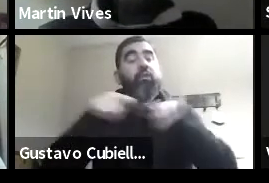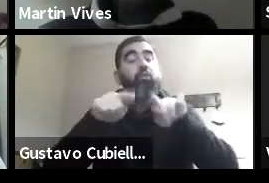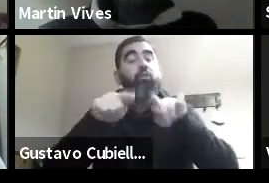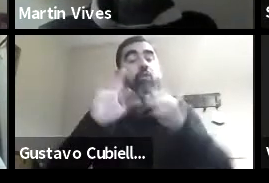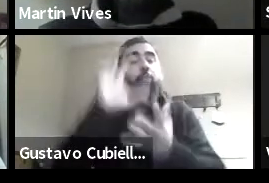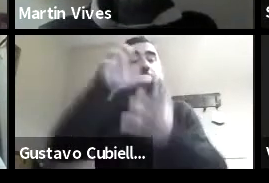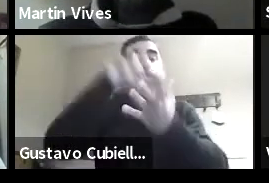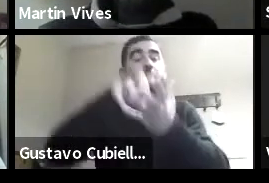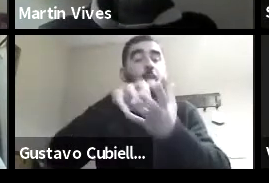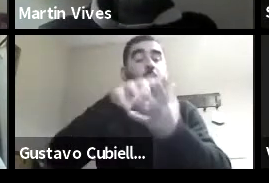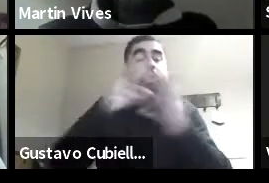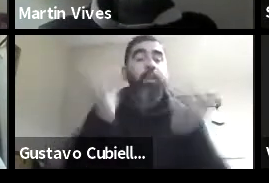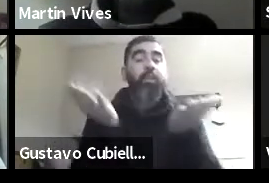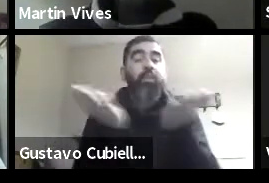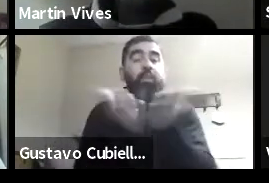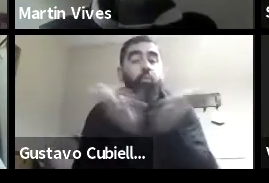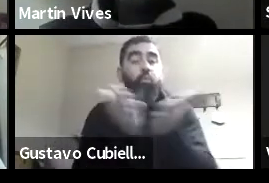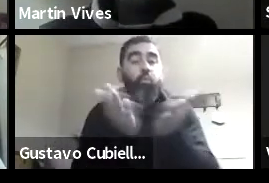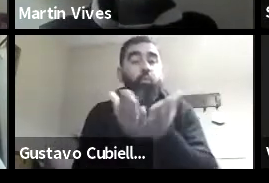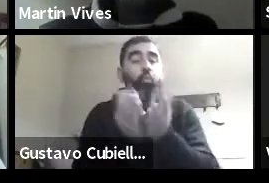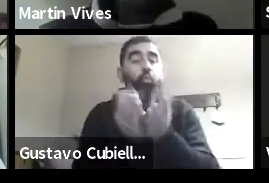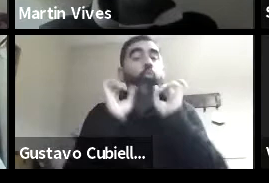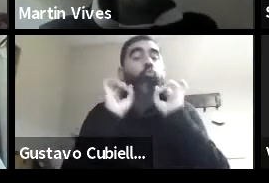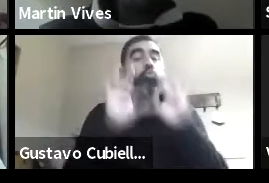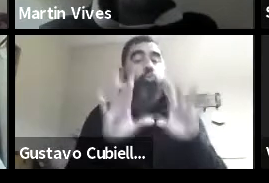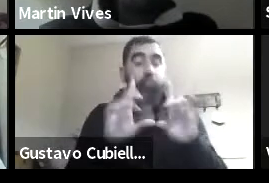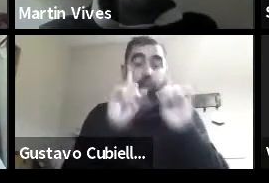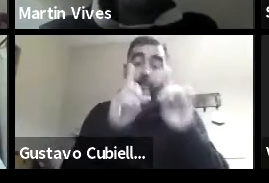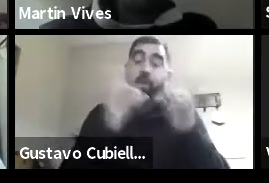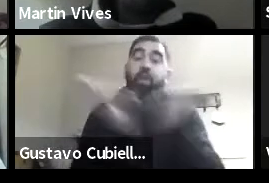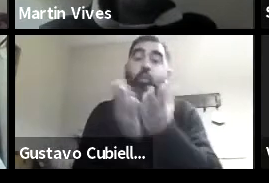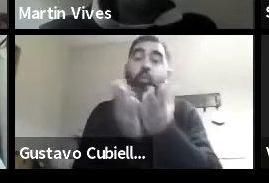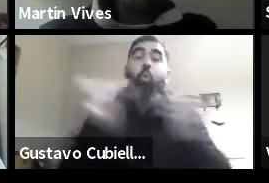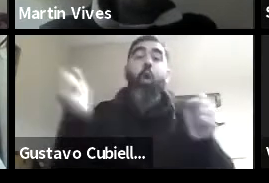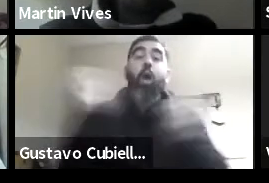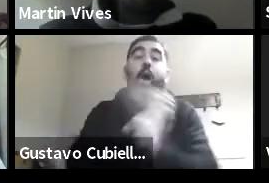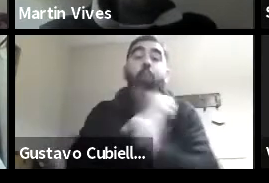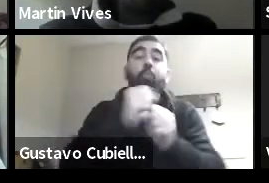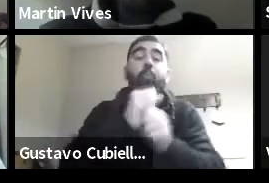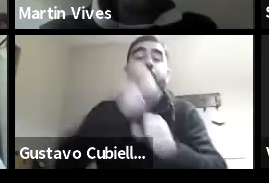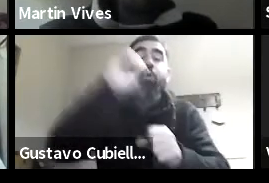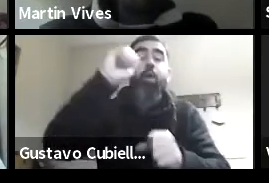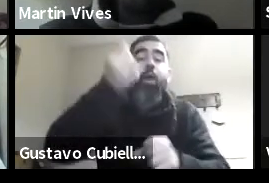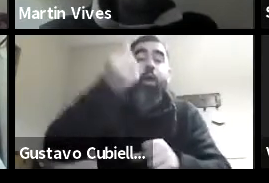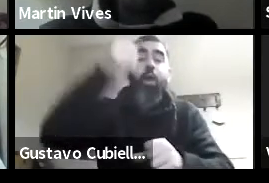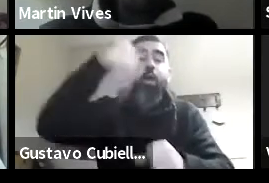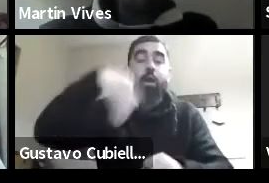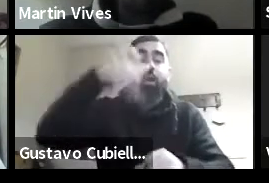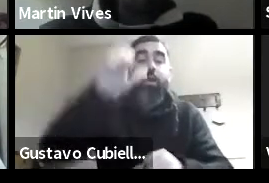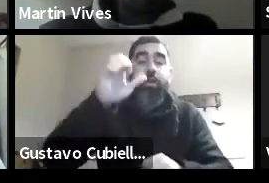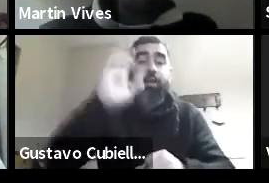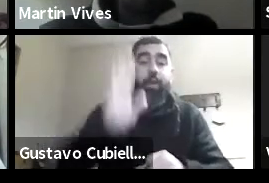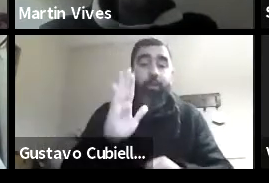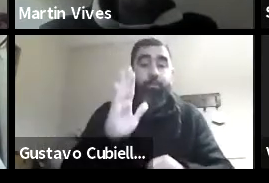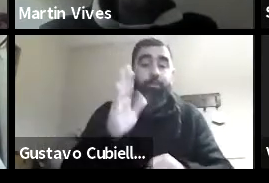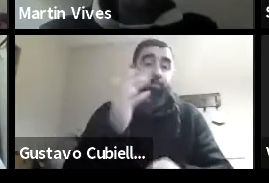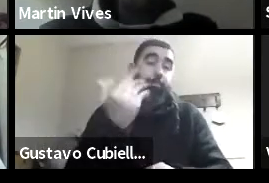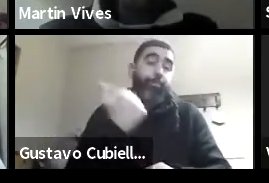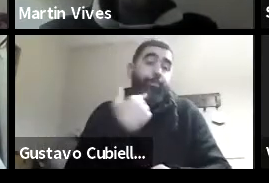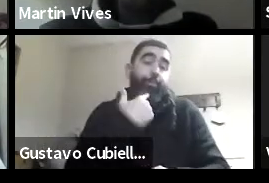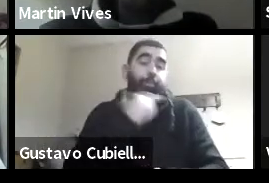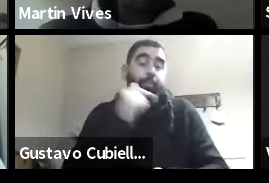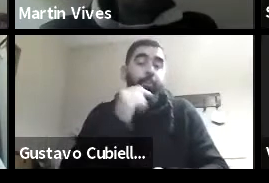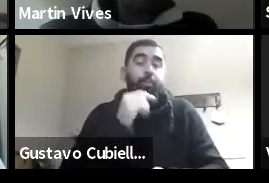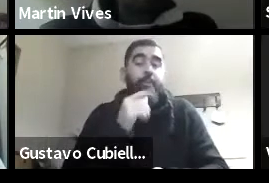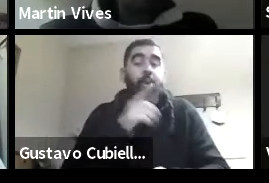o, y además centros educativos aprobados por ANEP. Lo cual quiere decir que si tenemos un adolescente y